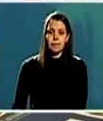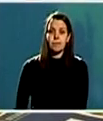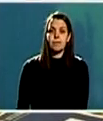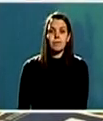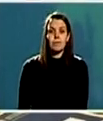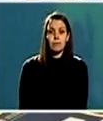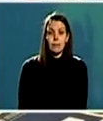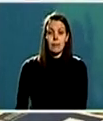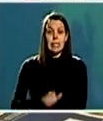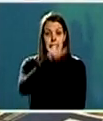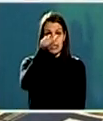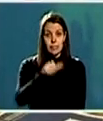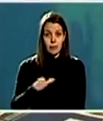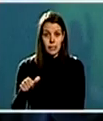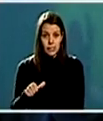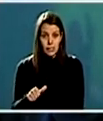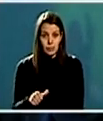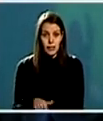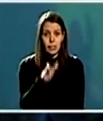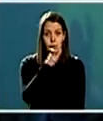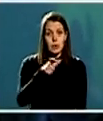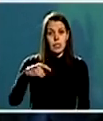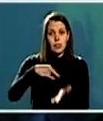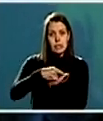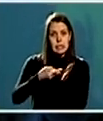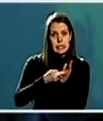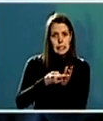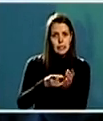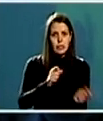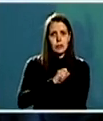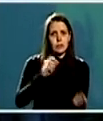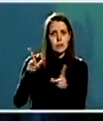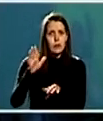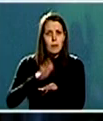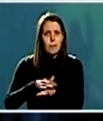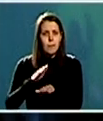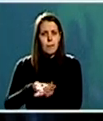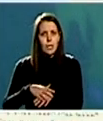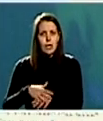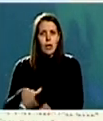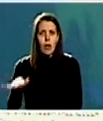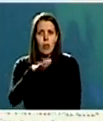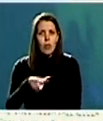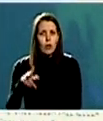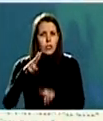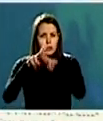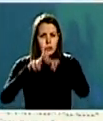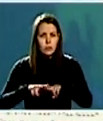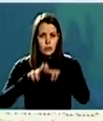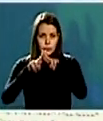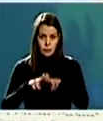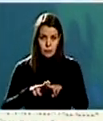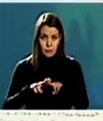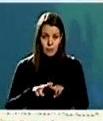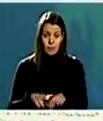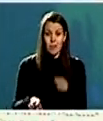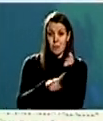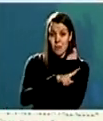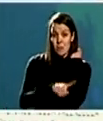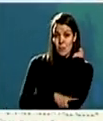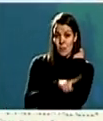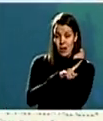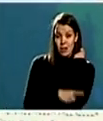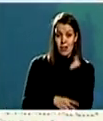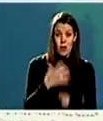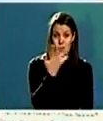parque monfortino a semana que ven desplazarse técnicos para comprobar insitu como se atopan as instalación estes cinco parques unto de monforte